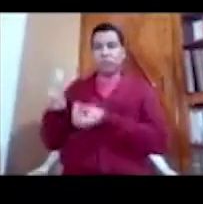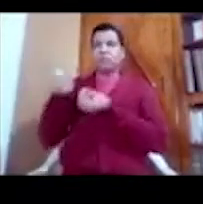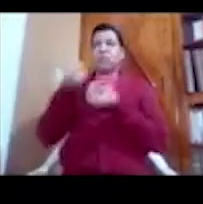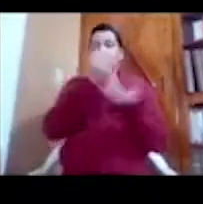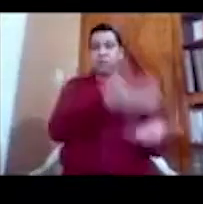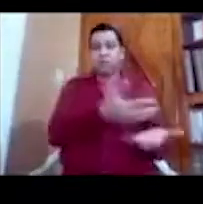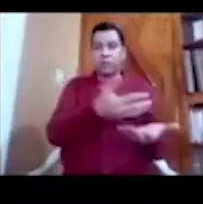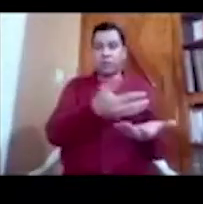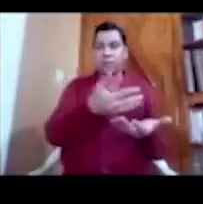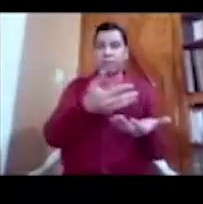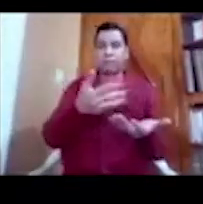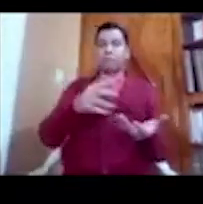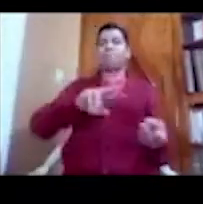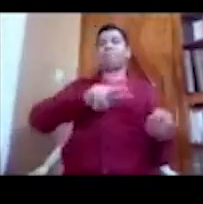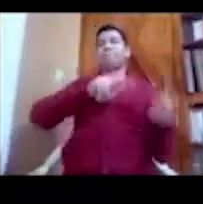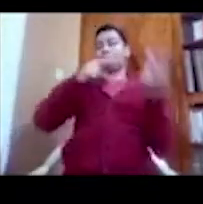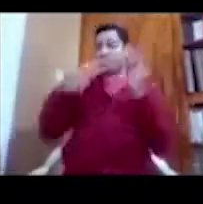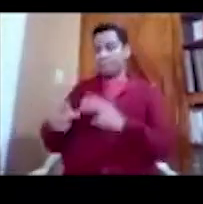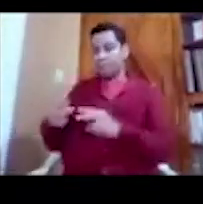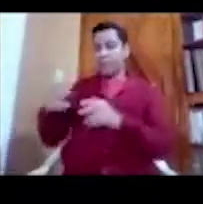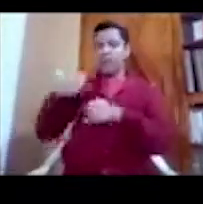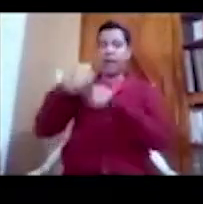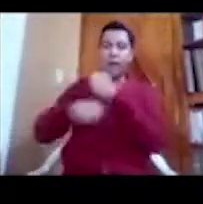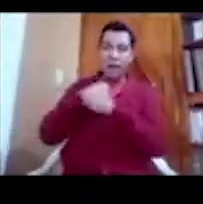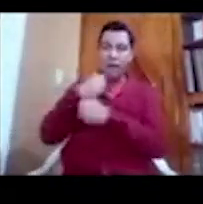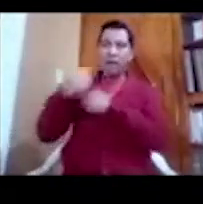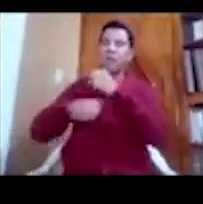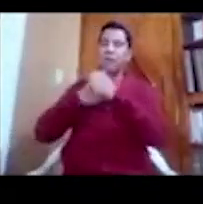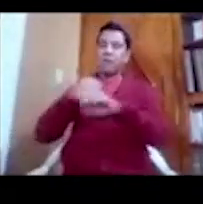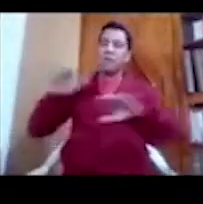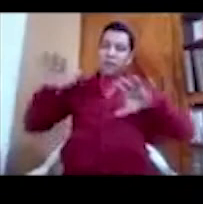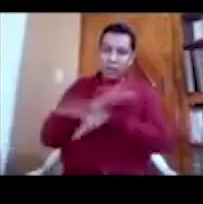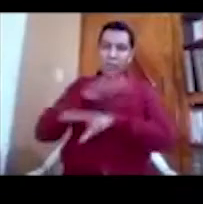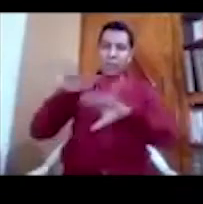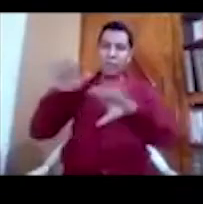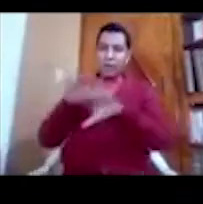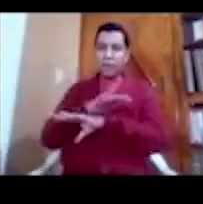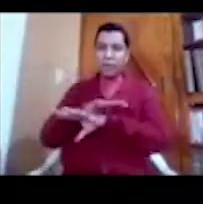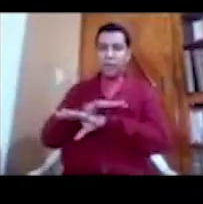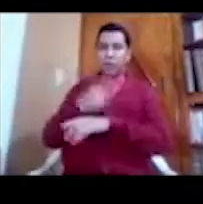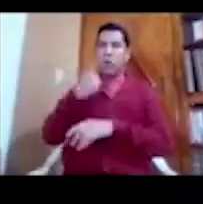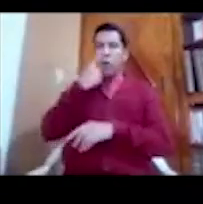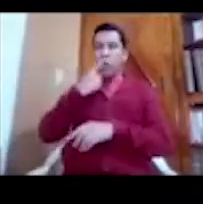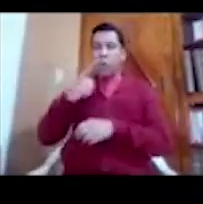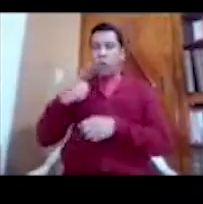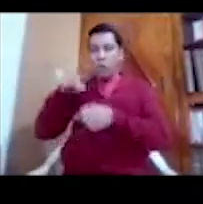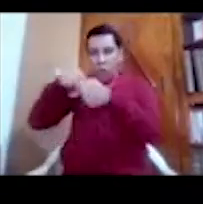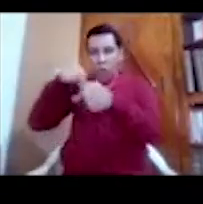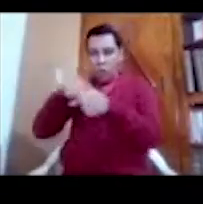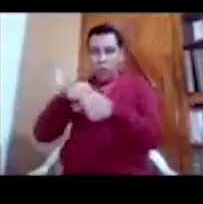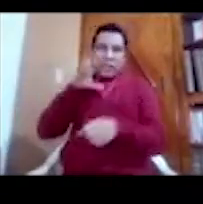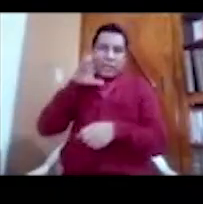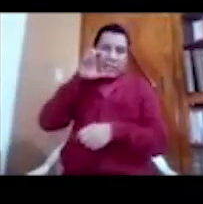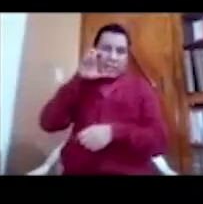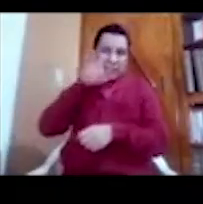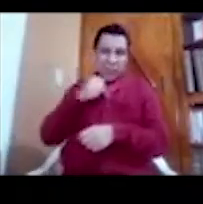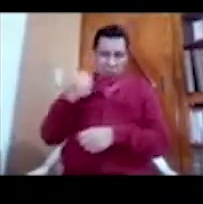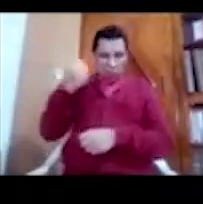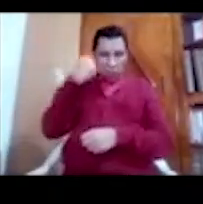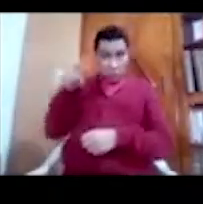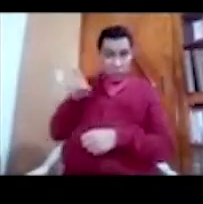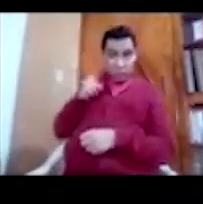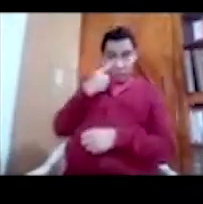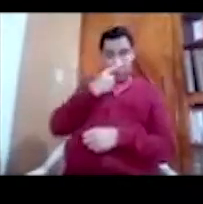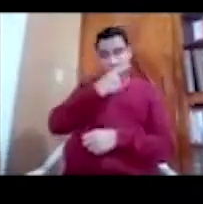el mapa, cambia cada año, depende de cada guerra, depende de los periodos donde se hayan establecido